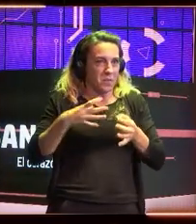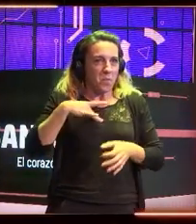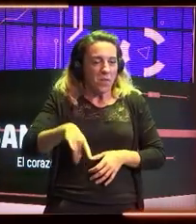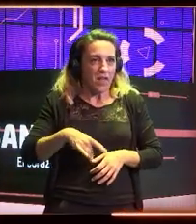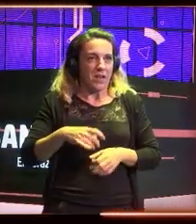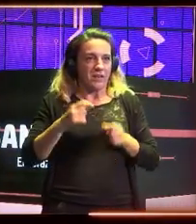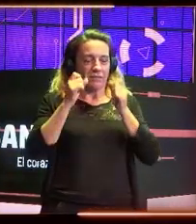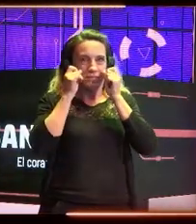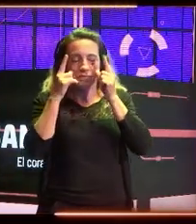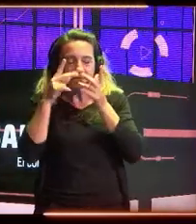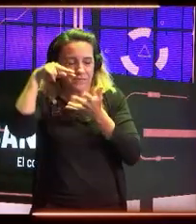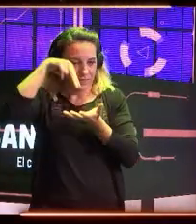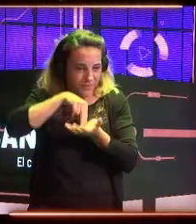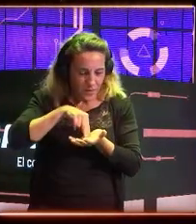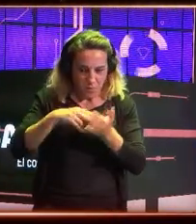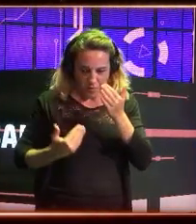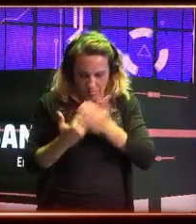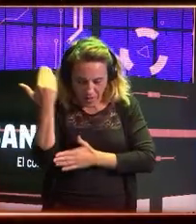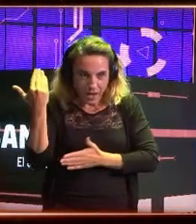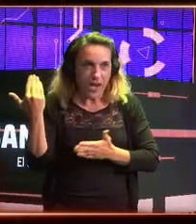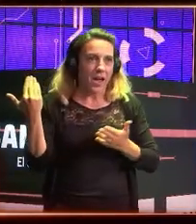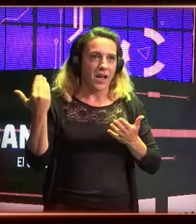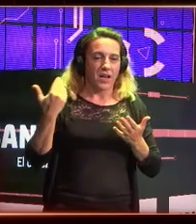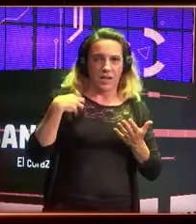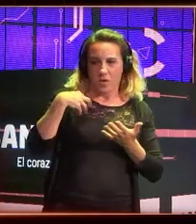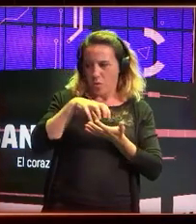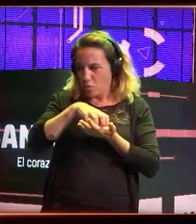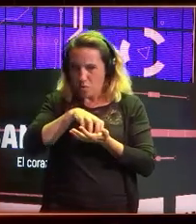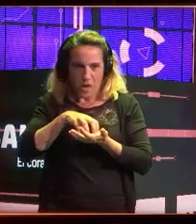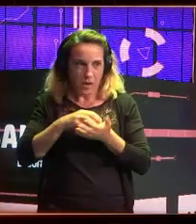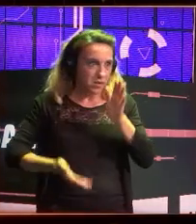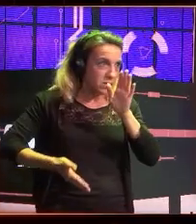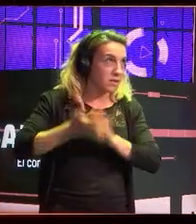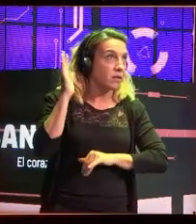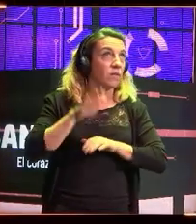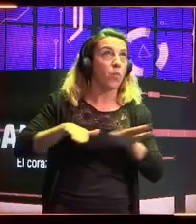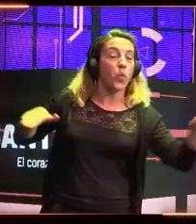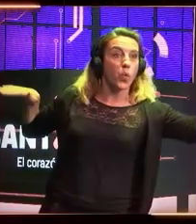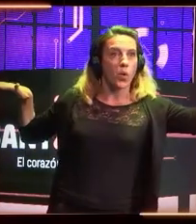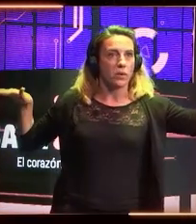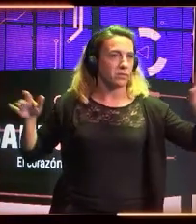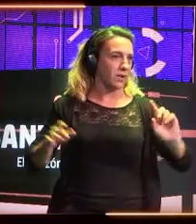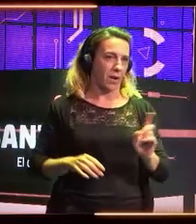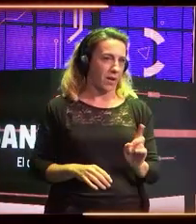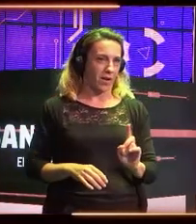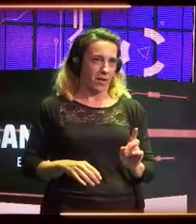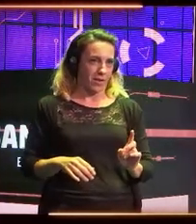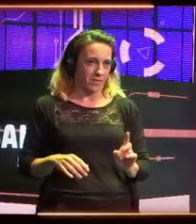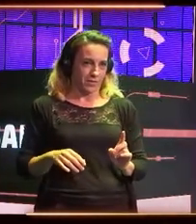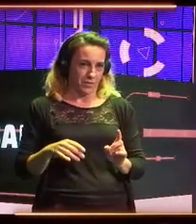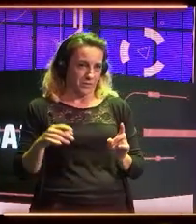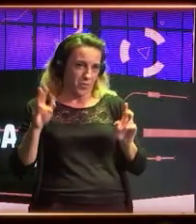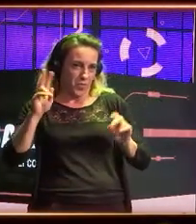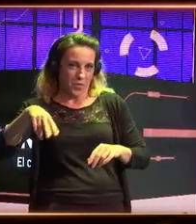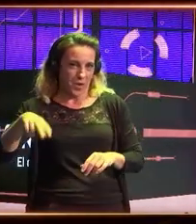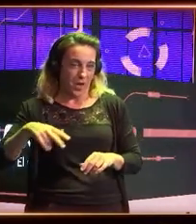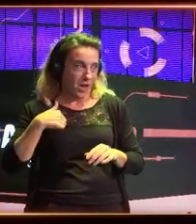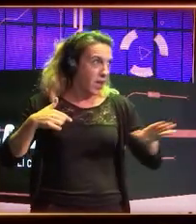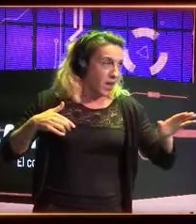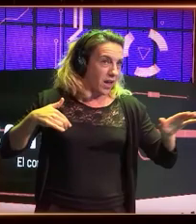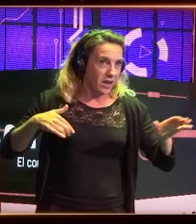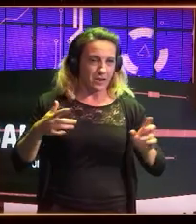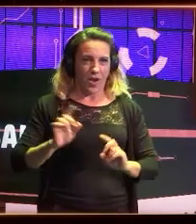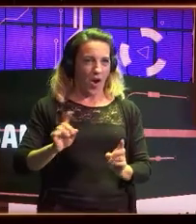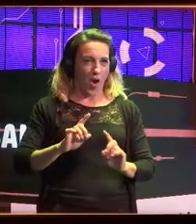mañana corazón y dudas que te que vas a salir volando a que no eh No te ha pasado eso eh eh No